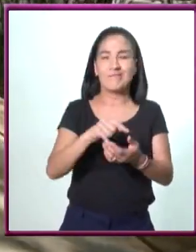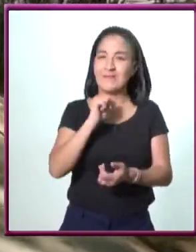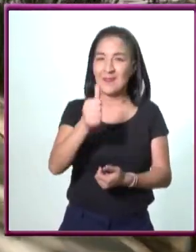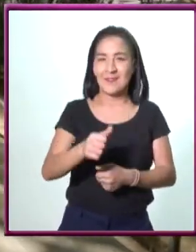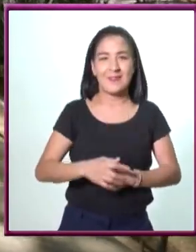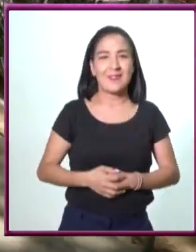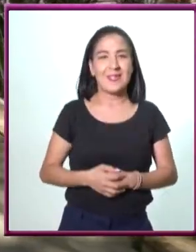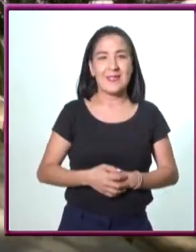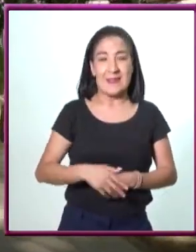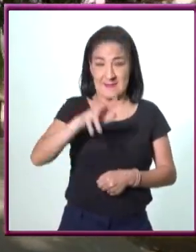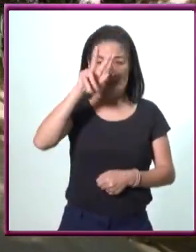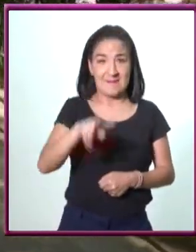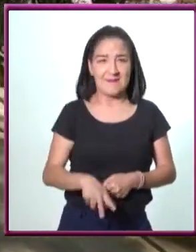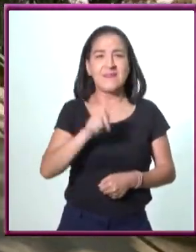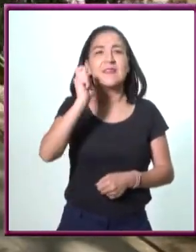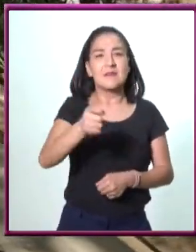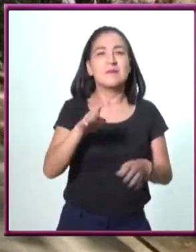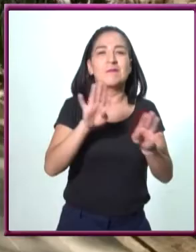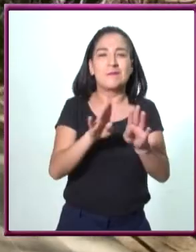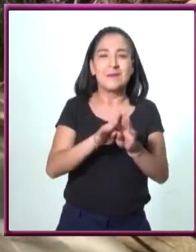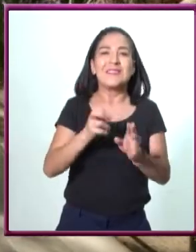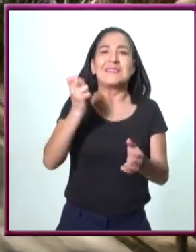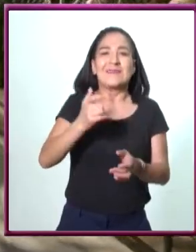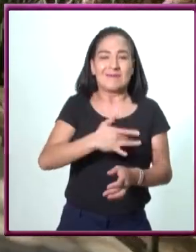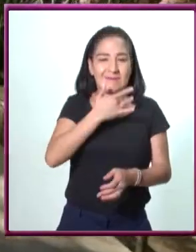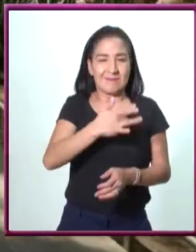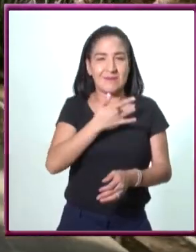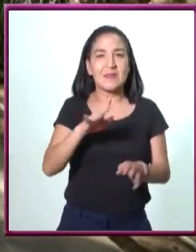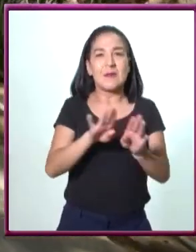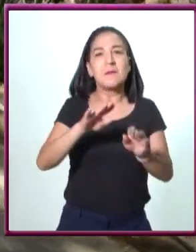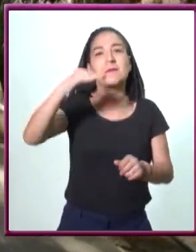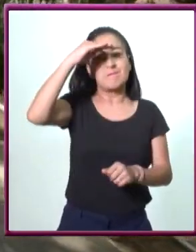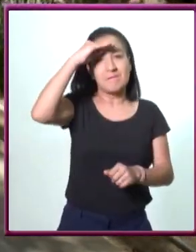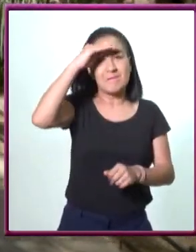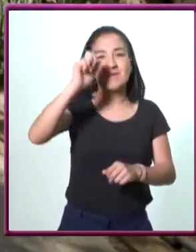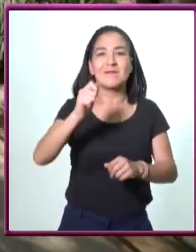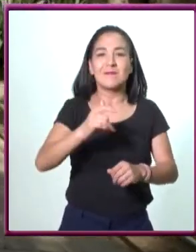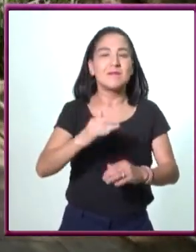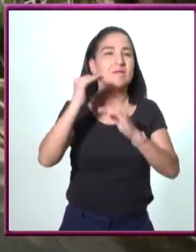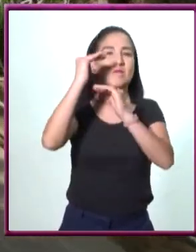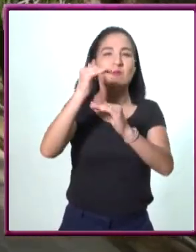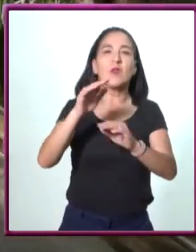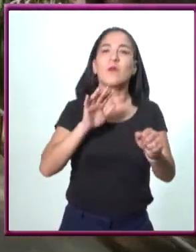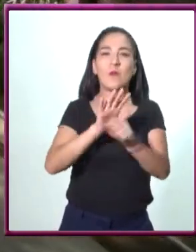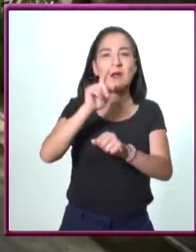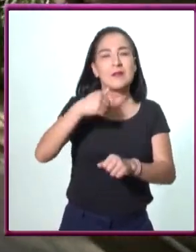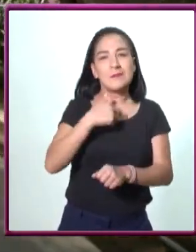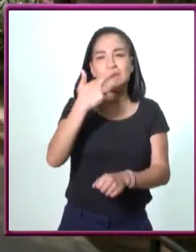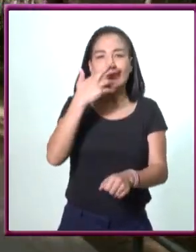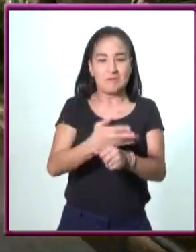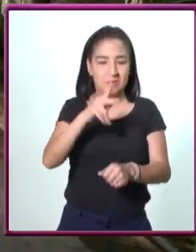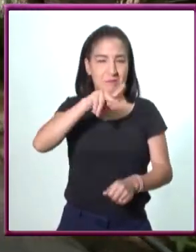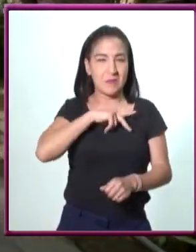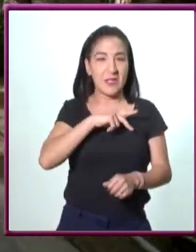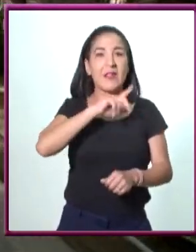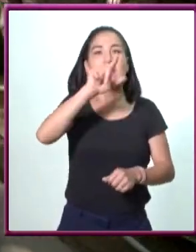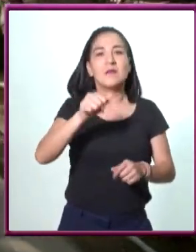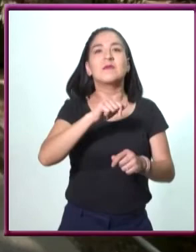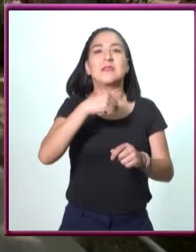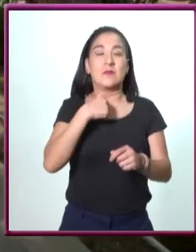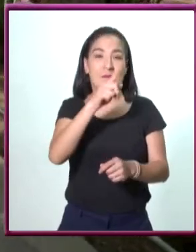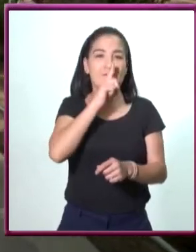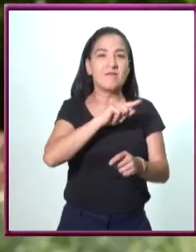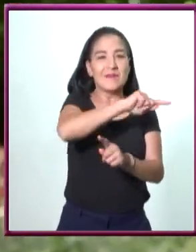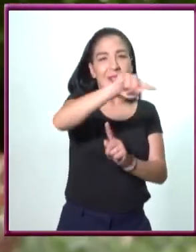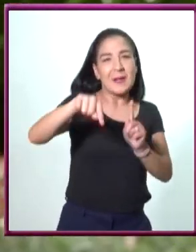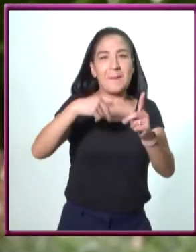creerte. La verdad nos exige estar siempre conscientes de nuestros estándares éticos y de cómo estos afectan a los